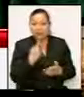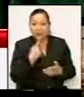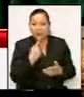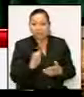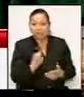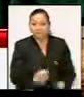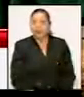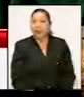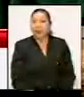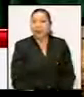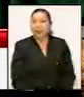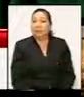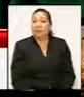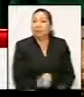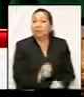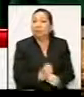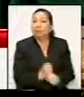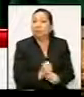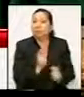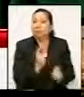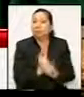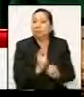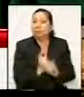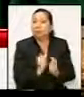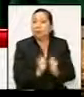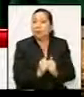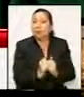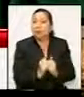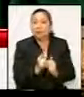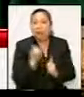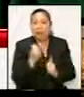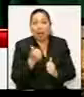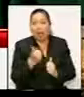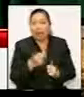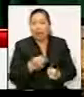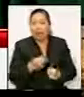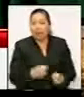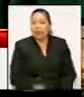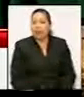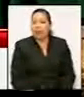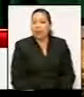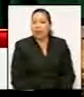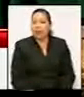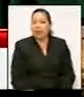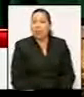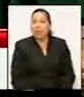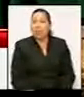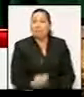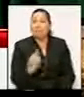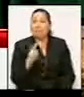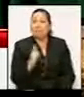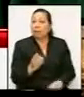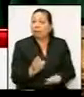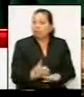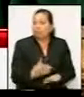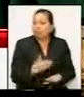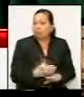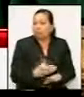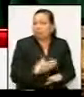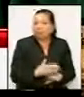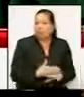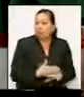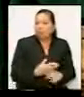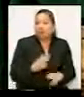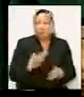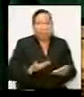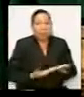momento, trabajamos directamente con Agroideas y con Sierra y Selva Exportadora para el desarrollo de planes